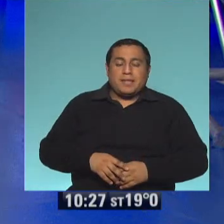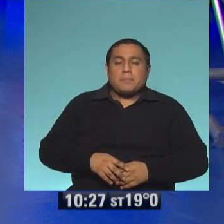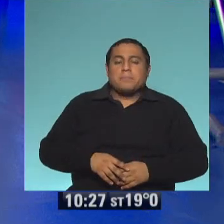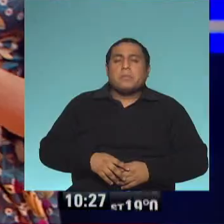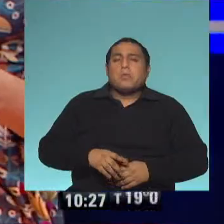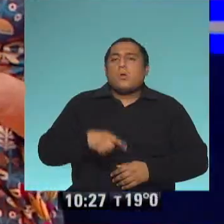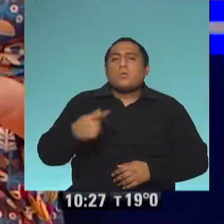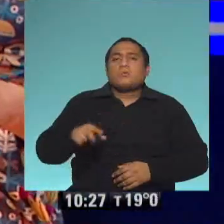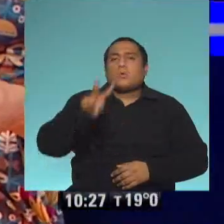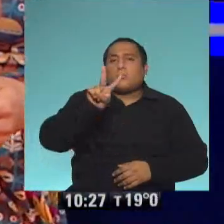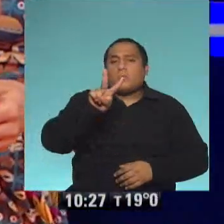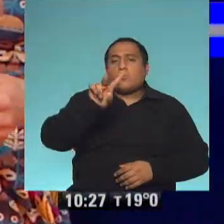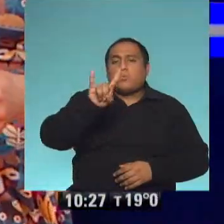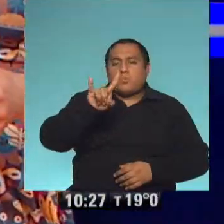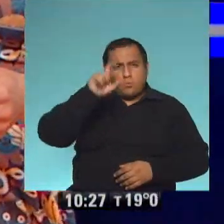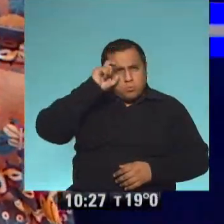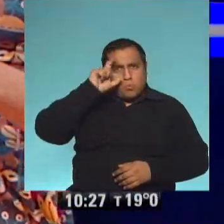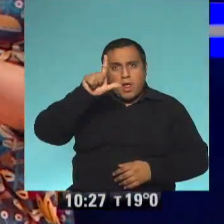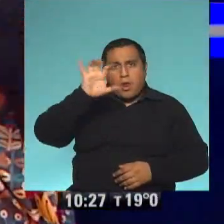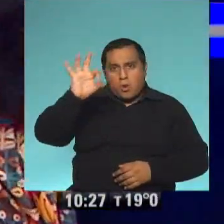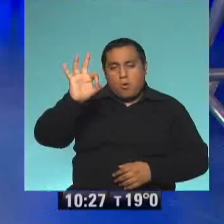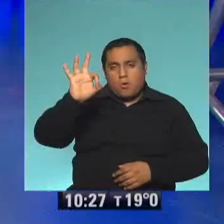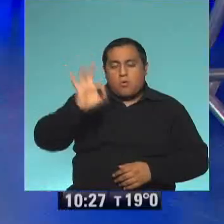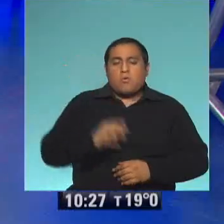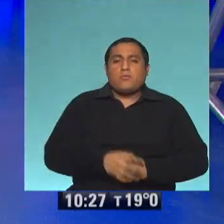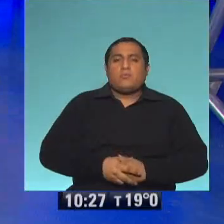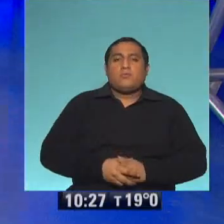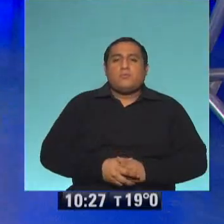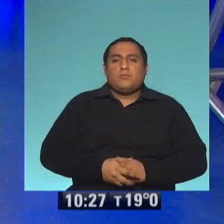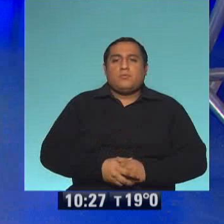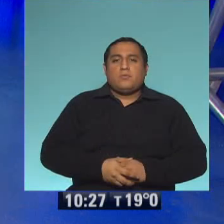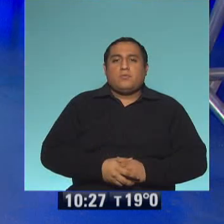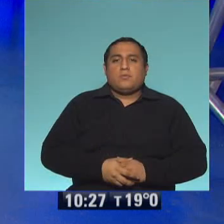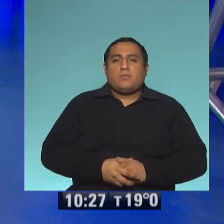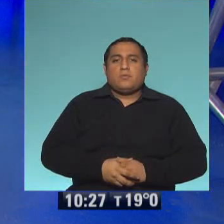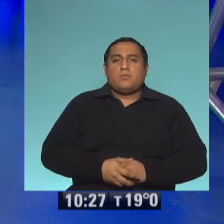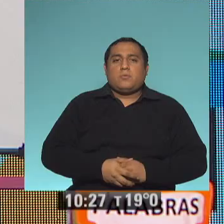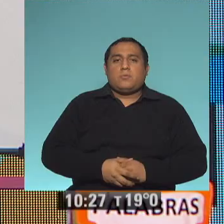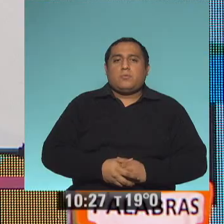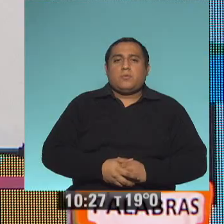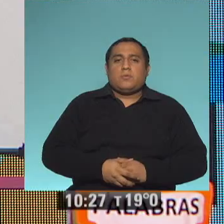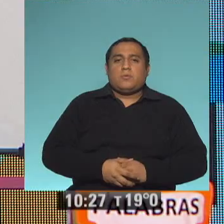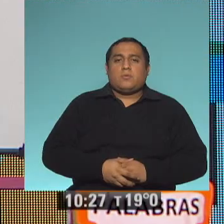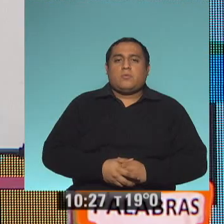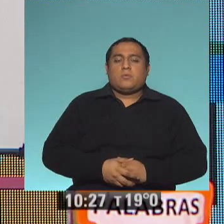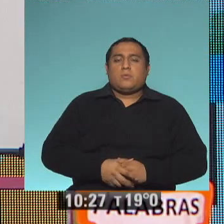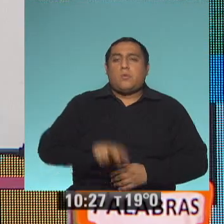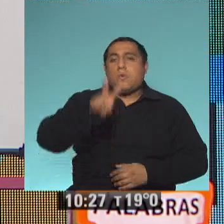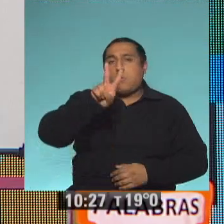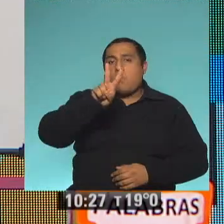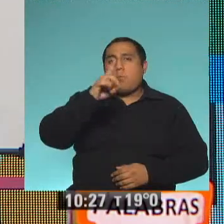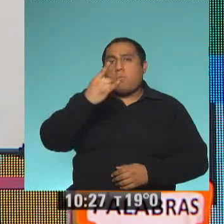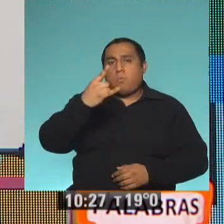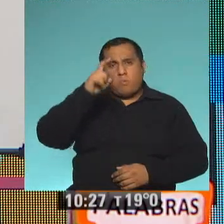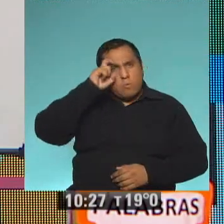Tenemos vuelo. Vuelo. Para agregar a nuestro frasco. Vuelo. Vuelo. Vuelo.